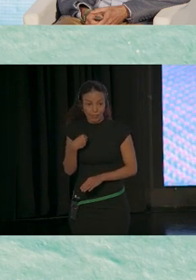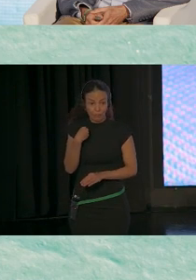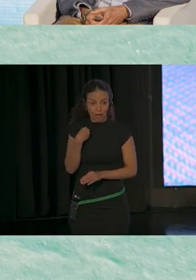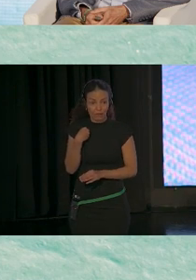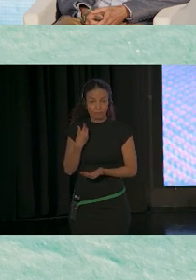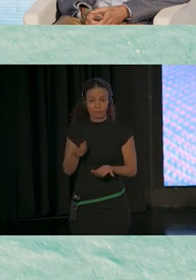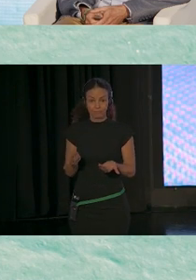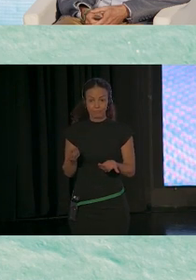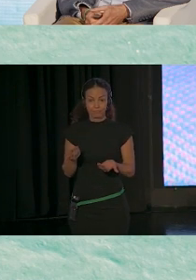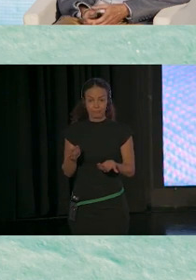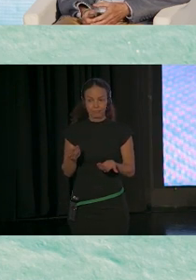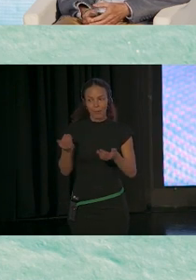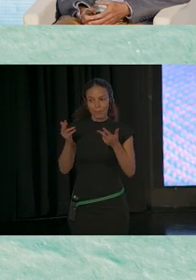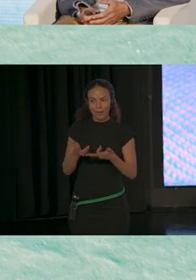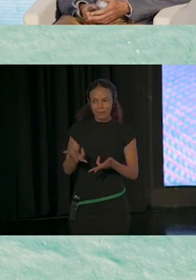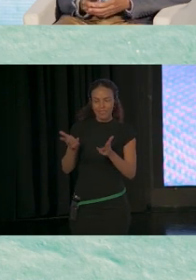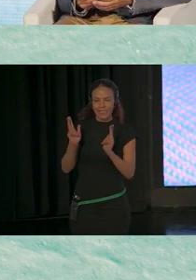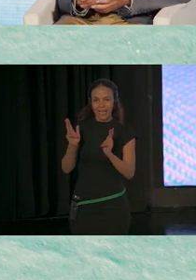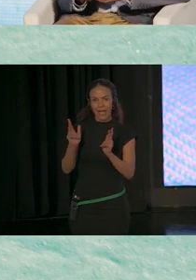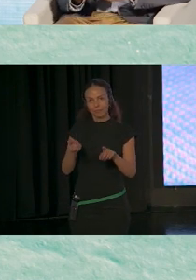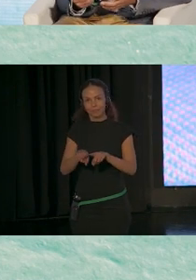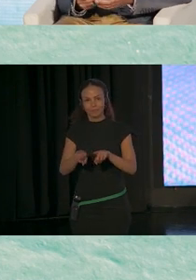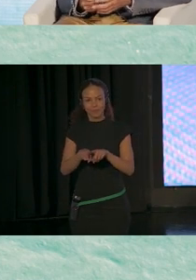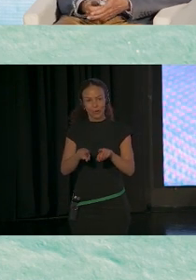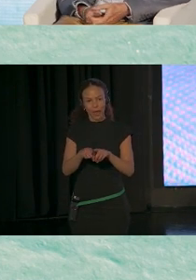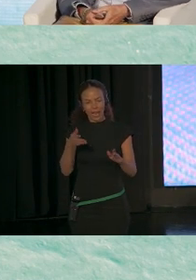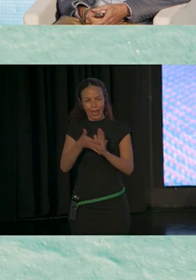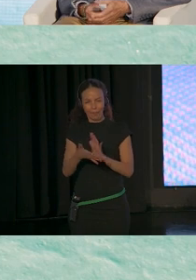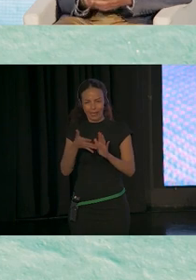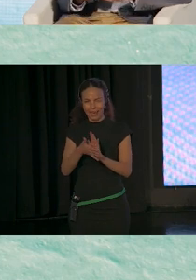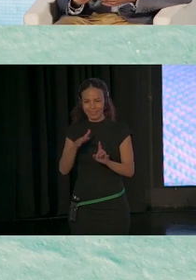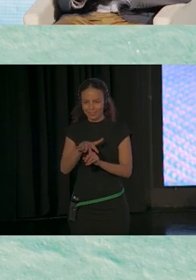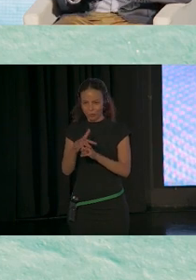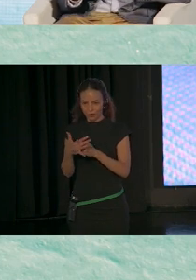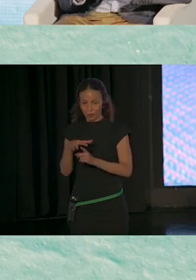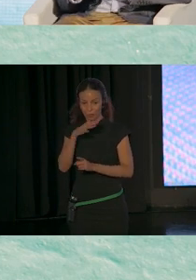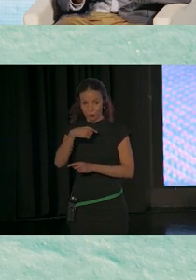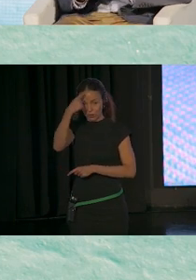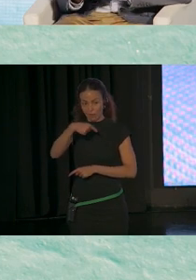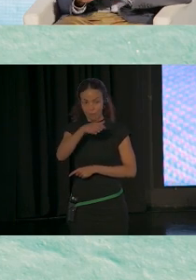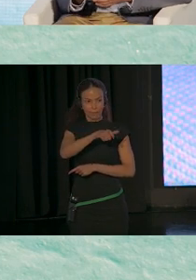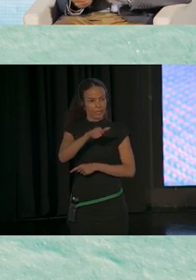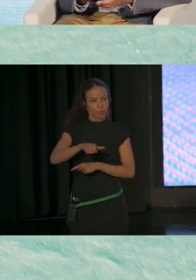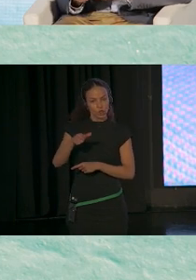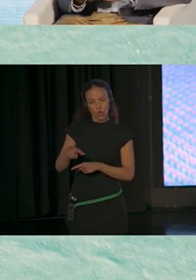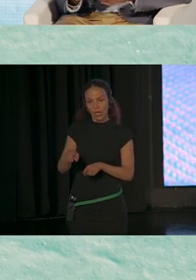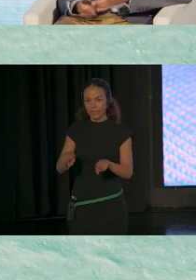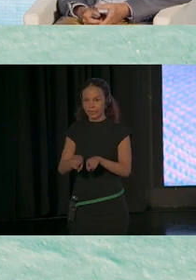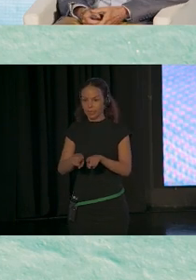seguramente les permitía también dotar de sentido aquello que pasaba. Ya sabéis que las personas tenemos un caramelo